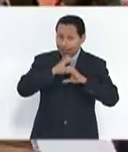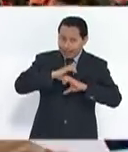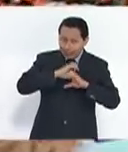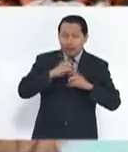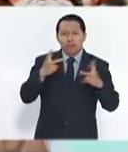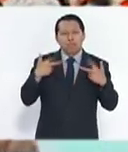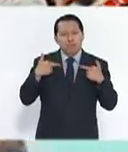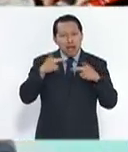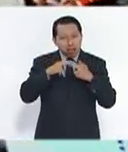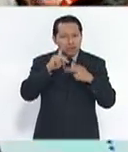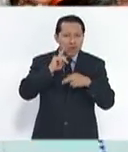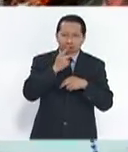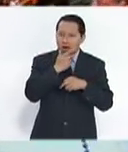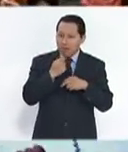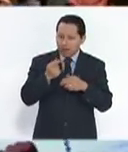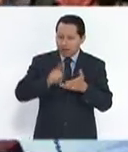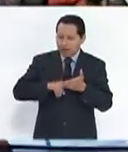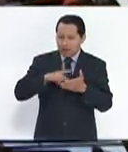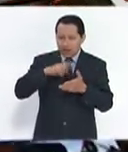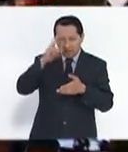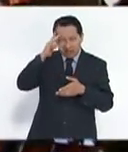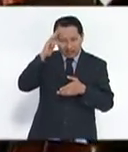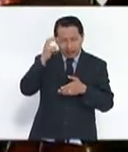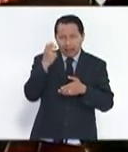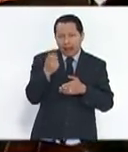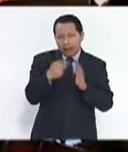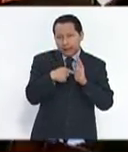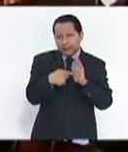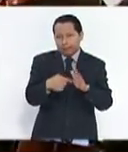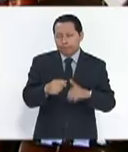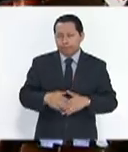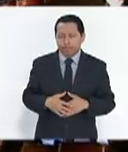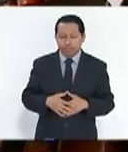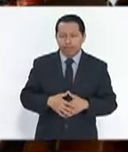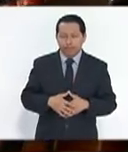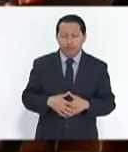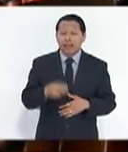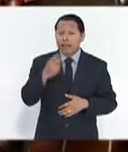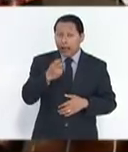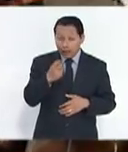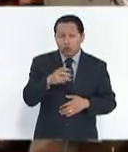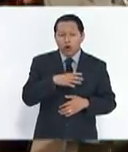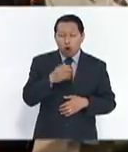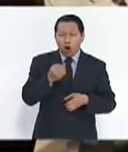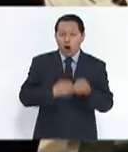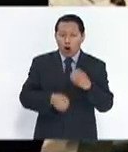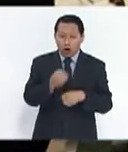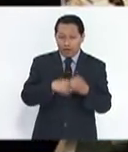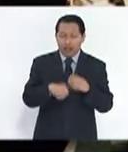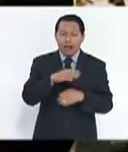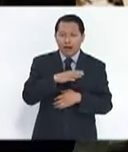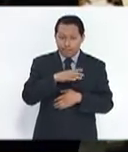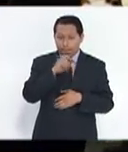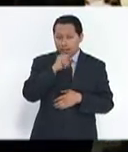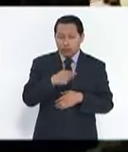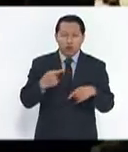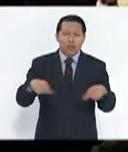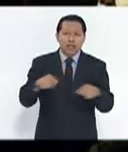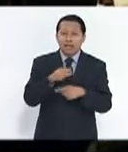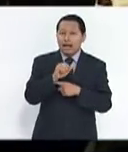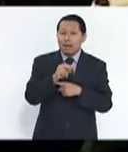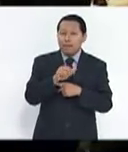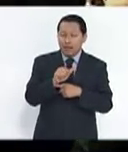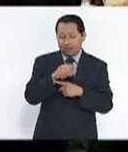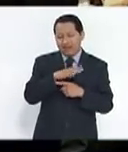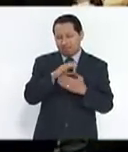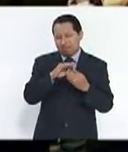maestros de la Orquesta de Cámara de Bellas Artes, ese repertorio. Con esta puesta en escena, la Orquesta de Cámara de Bellas Artes reafirma